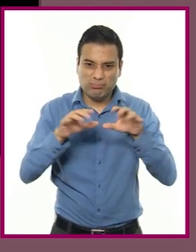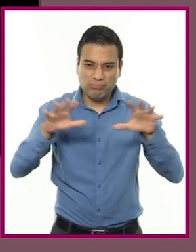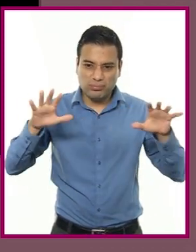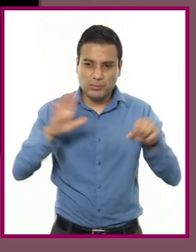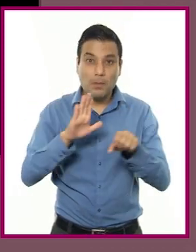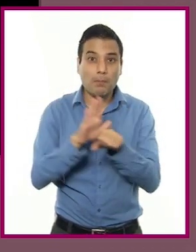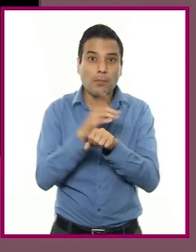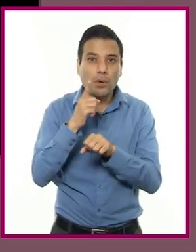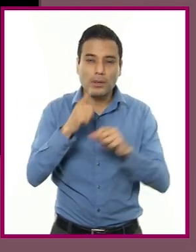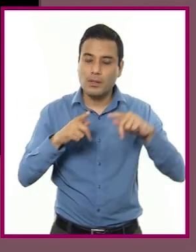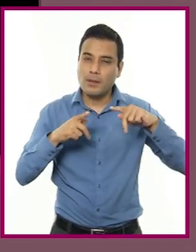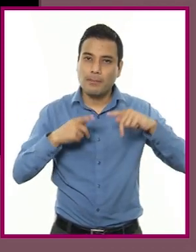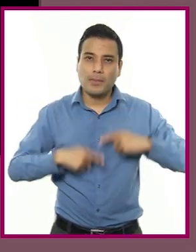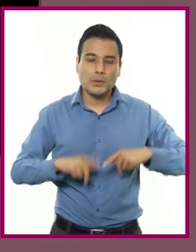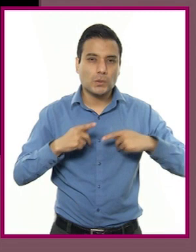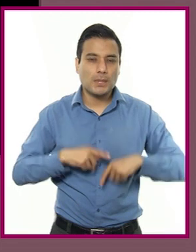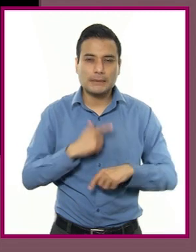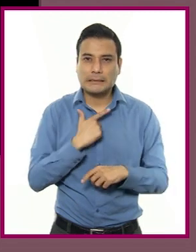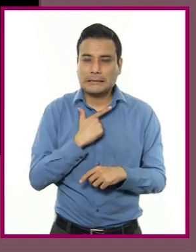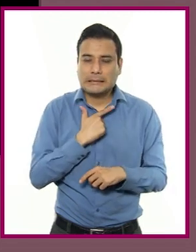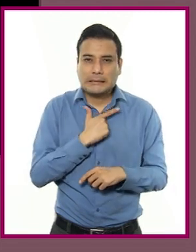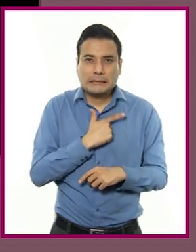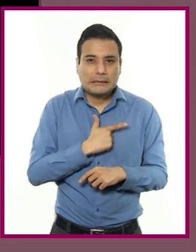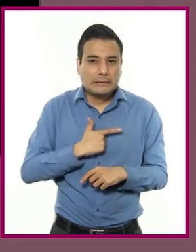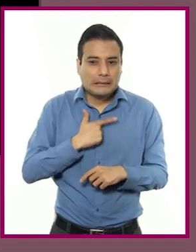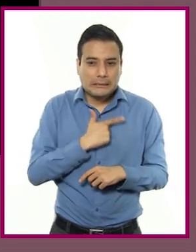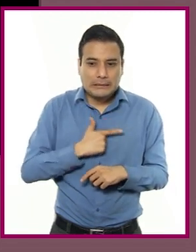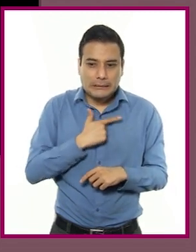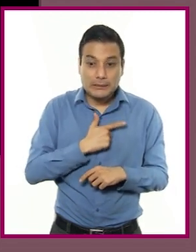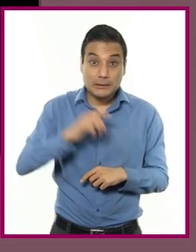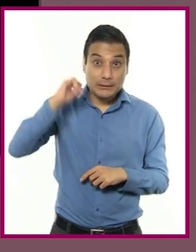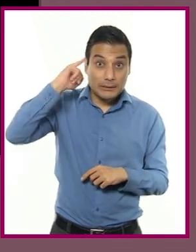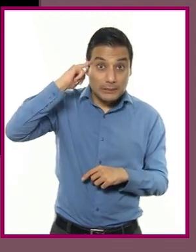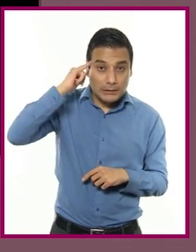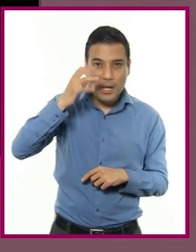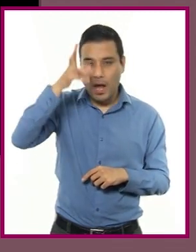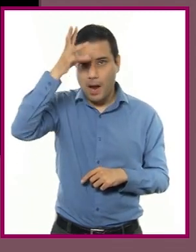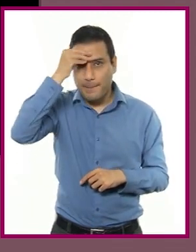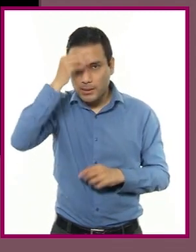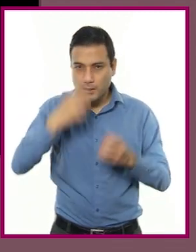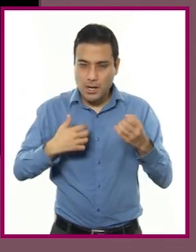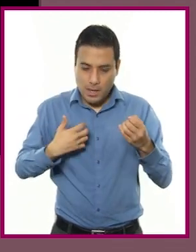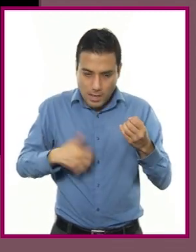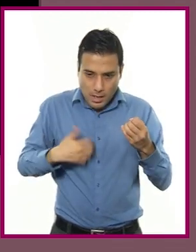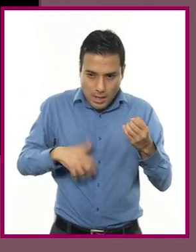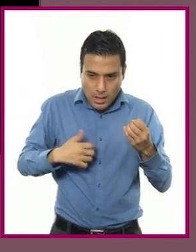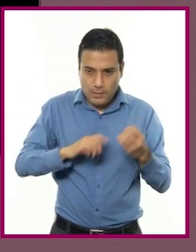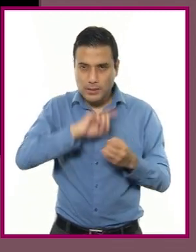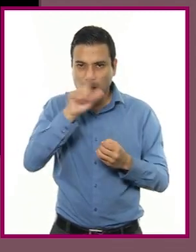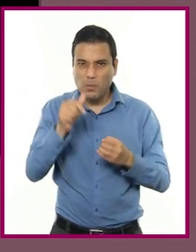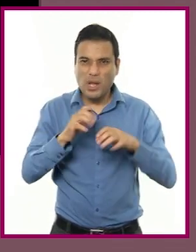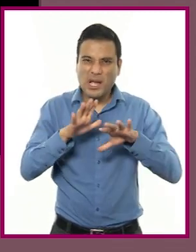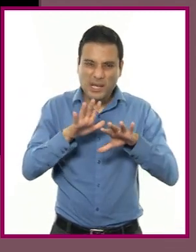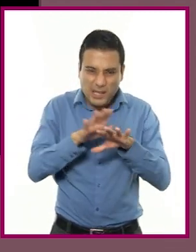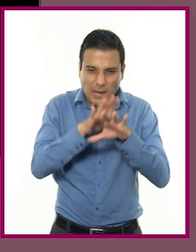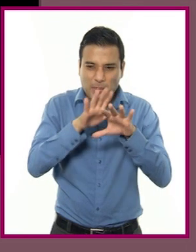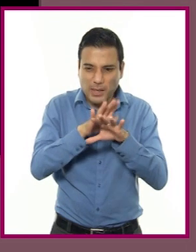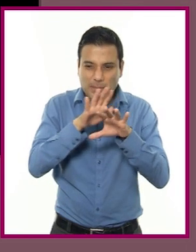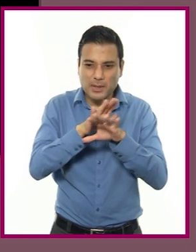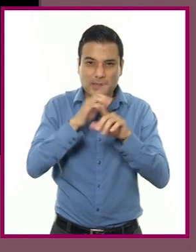le gustan mucho, los indígenas los aprenden a tocar y los van transformando también. Esos también